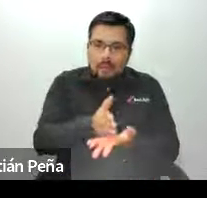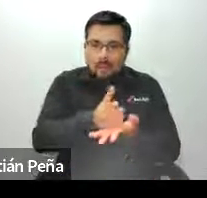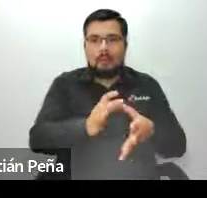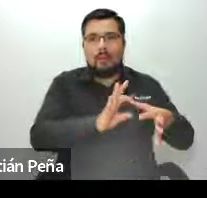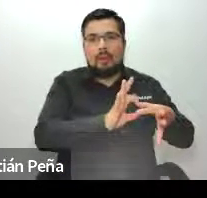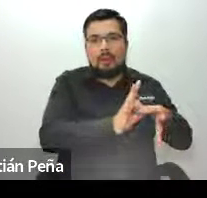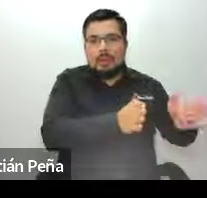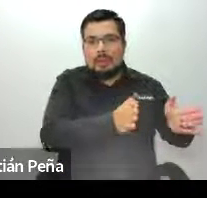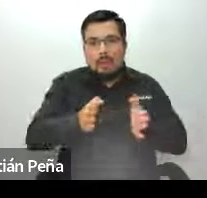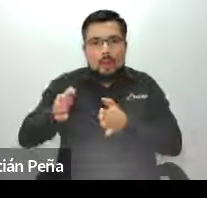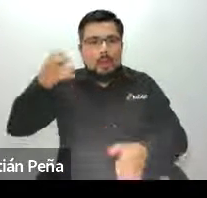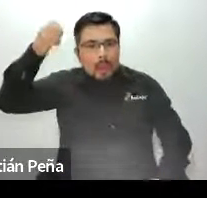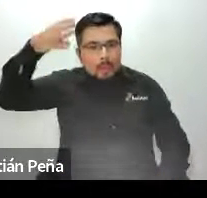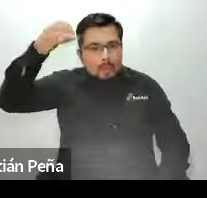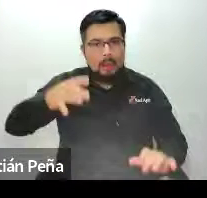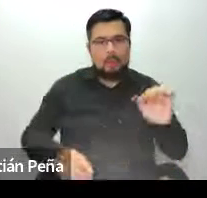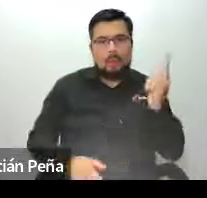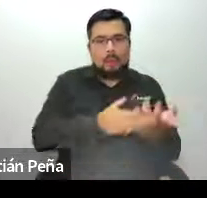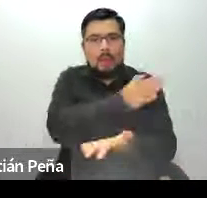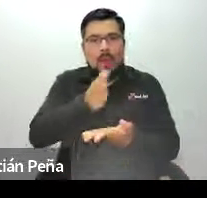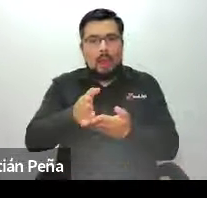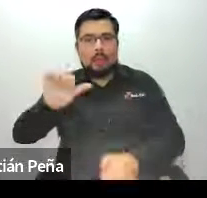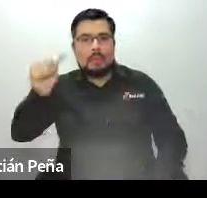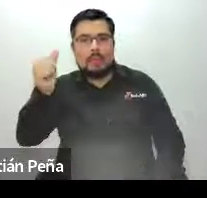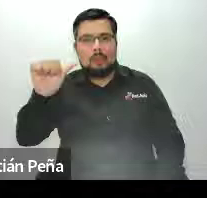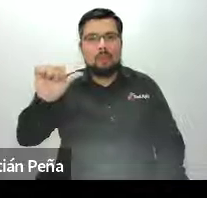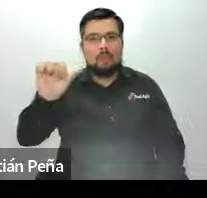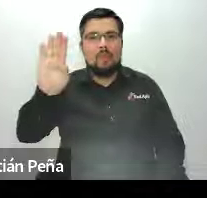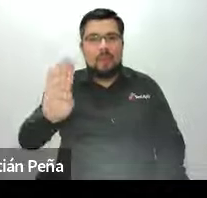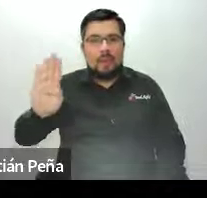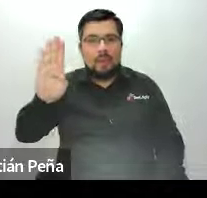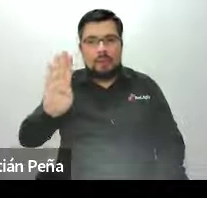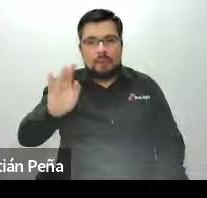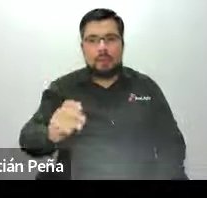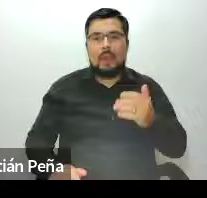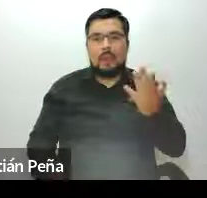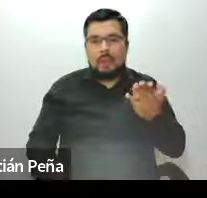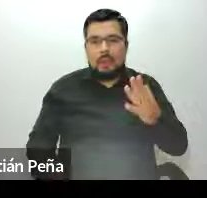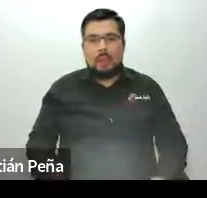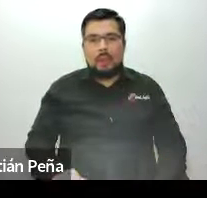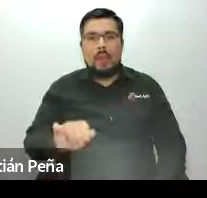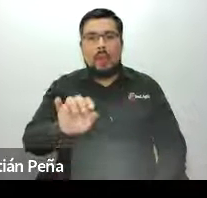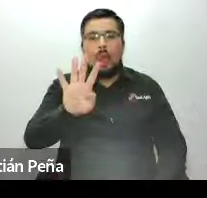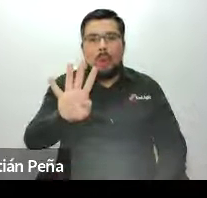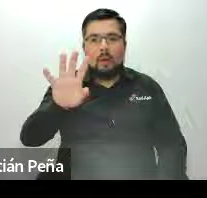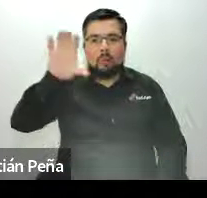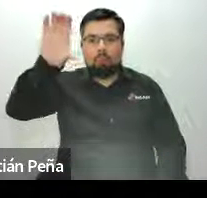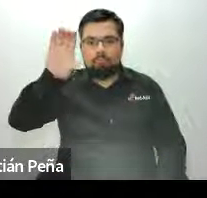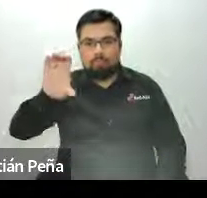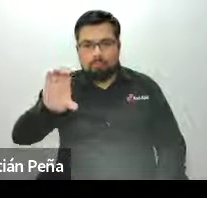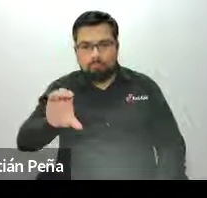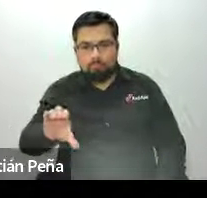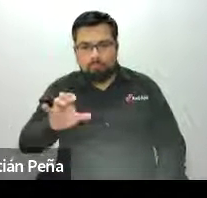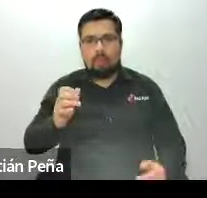año básico, que cubre las 4 asignaturas que están más orientadas al desarrollo de desafíos cognitivos, es decir,